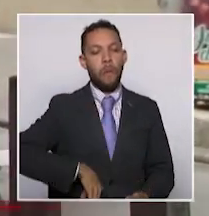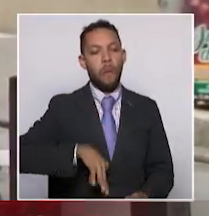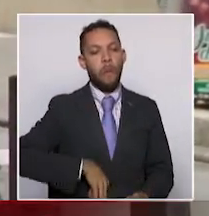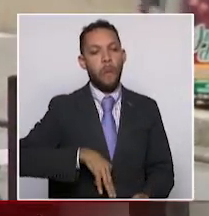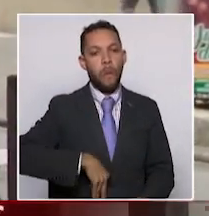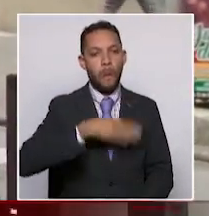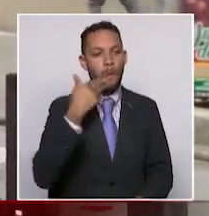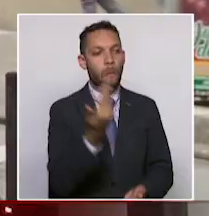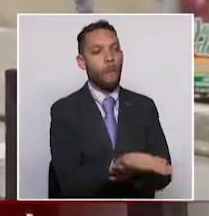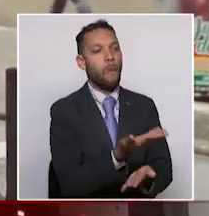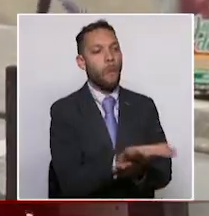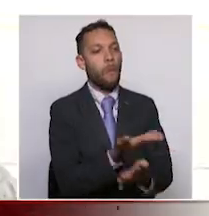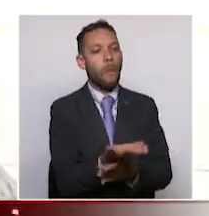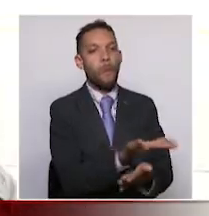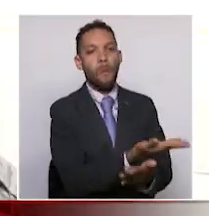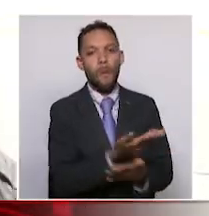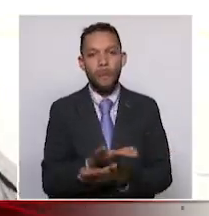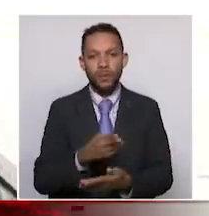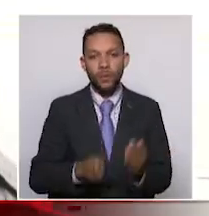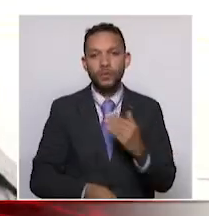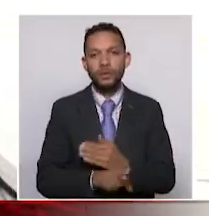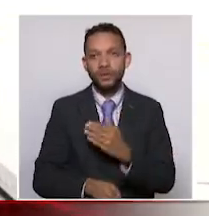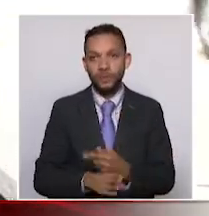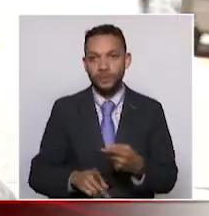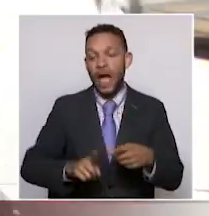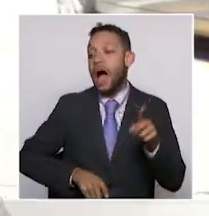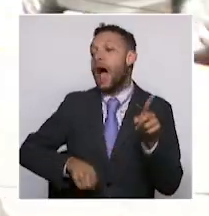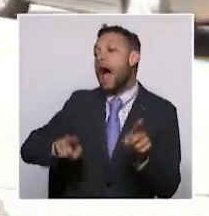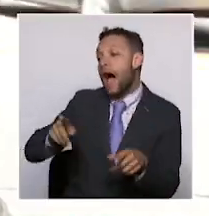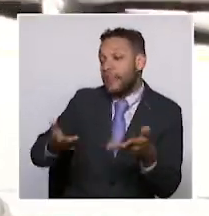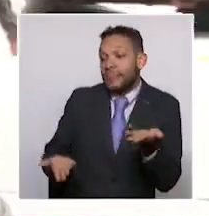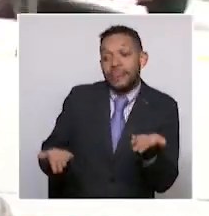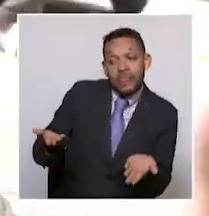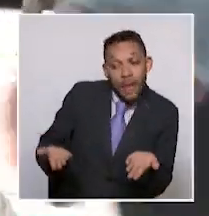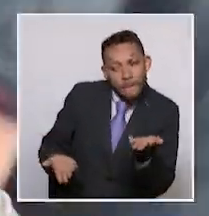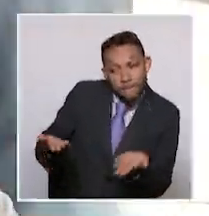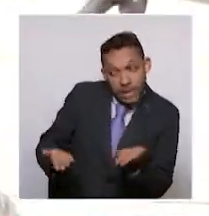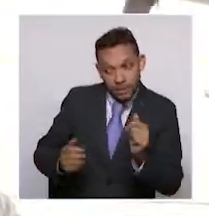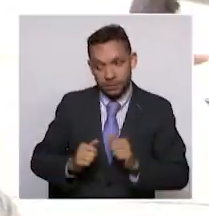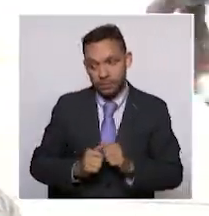de la caridad y de estar pidiendo. En ciertos casos, sí. ¿Por qué?